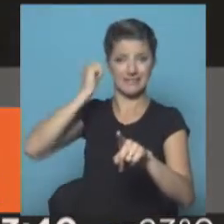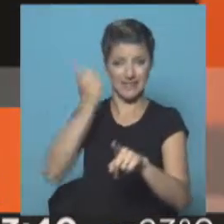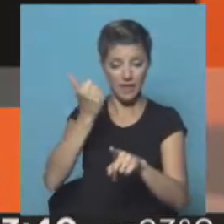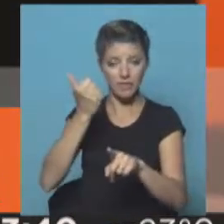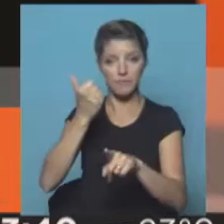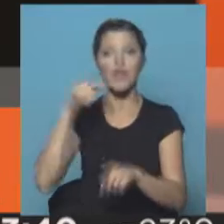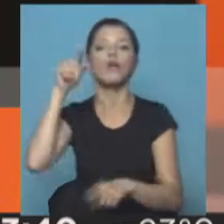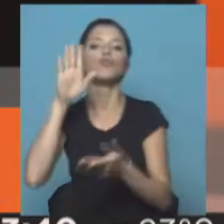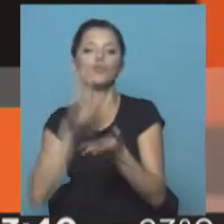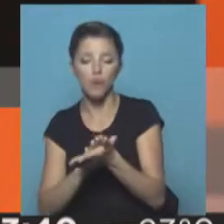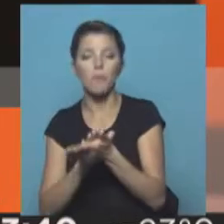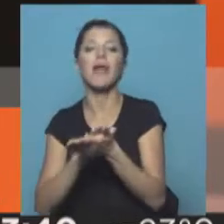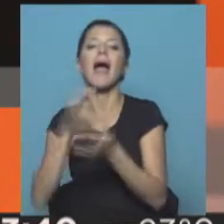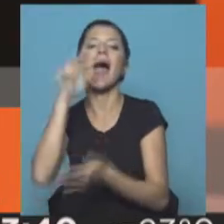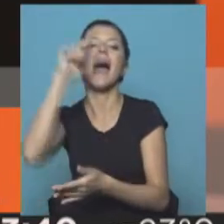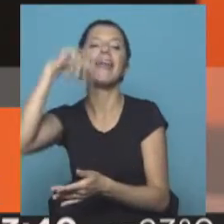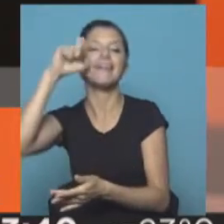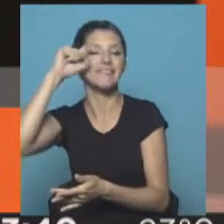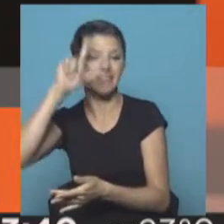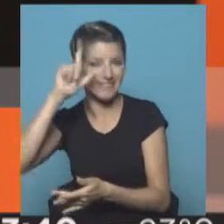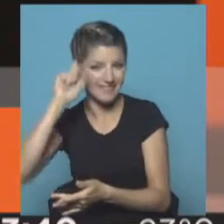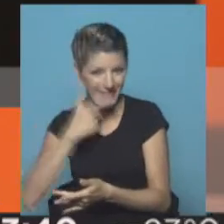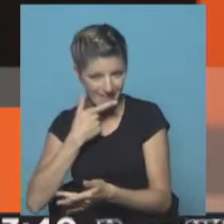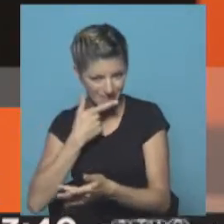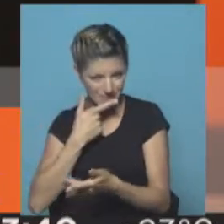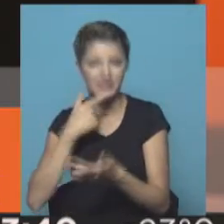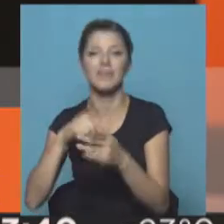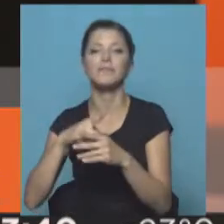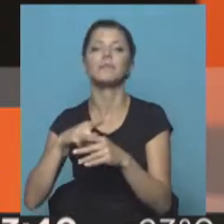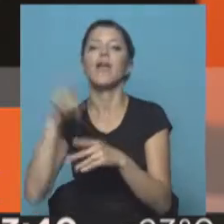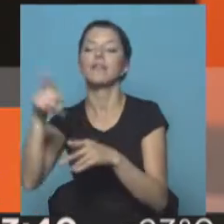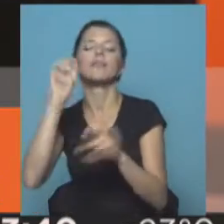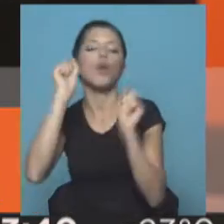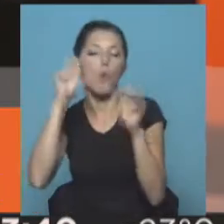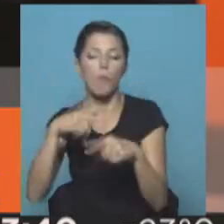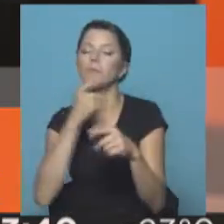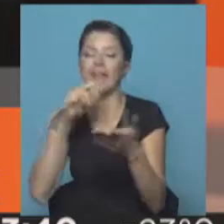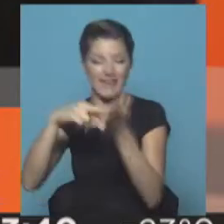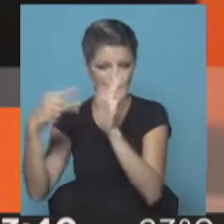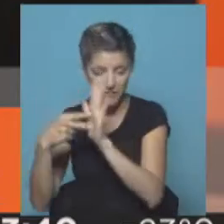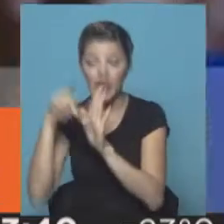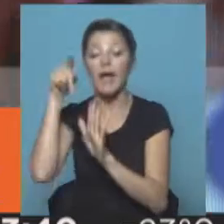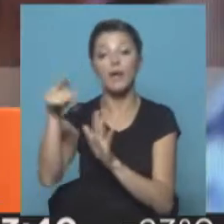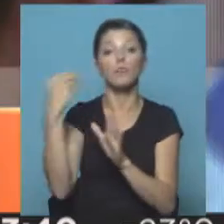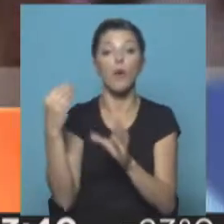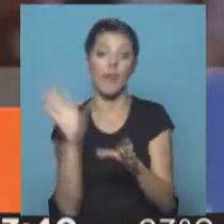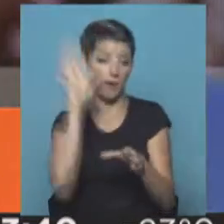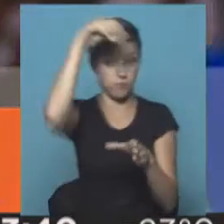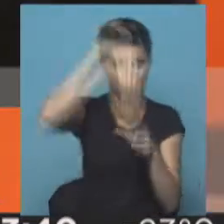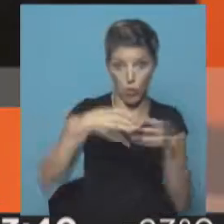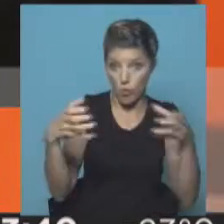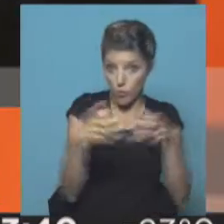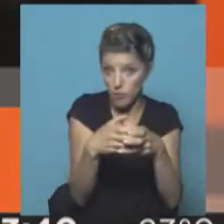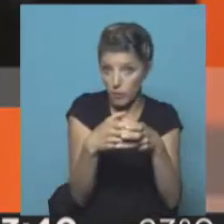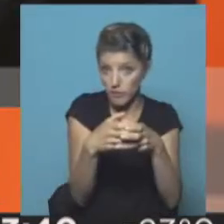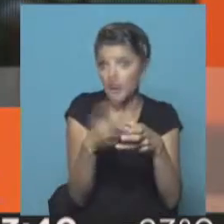el arancel externo común. Esto es adaptarse la norma, el arancel común, para tener como miembro de un grupo un arancel para